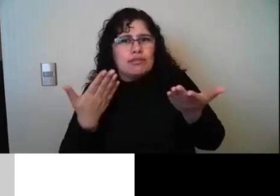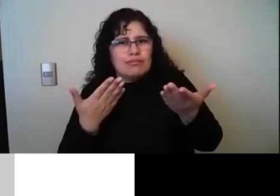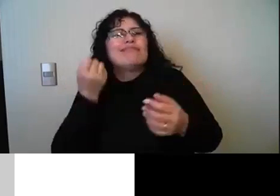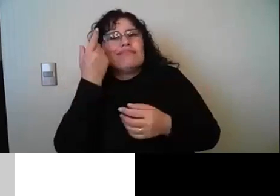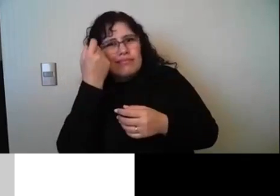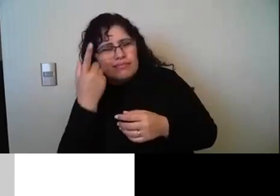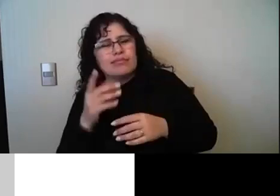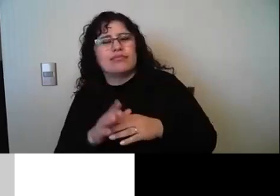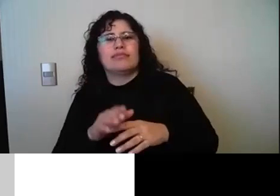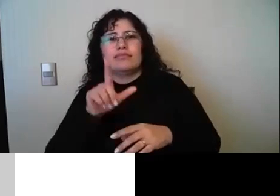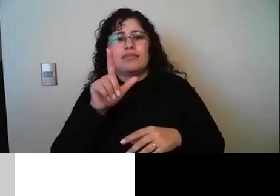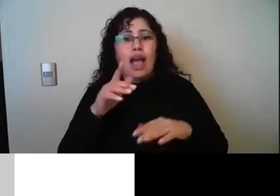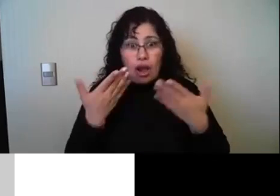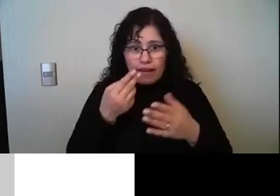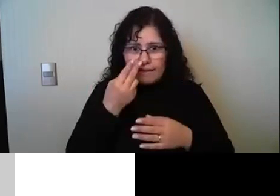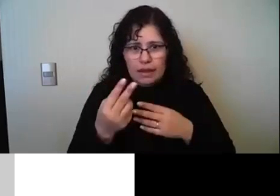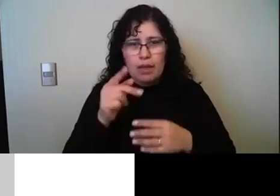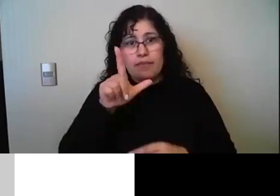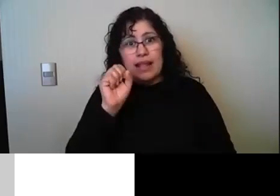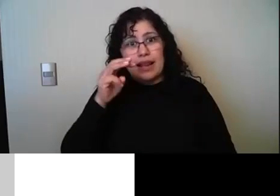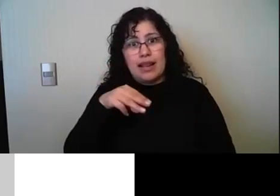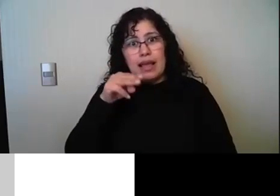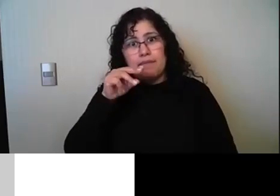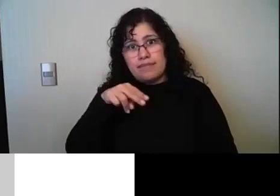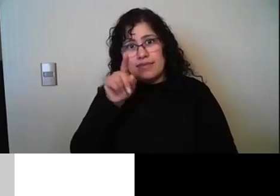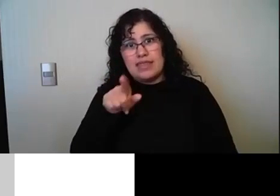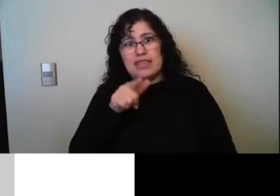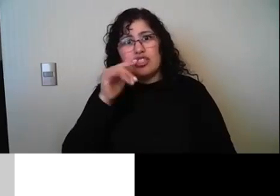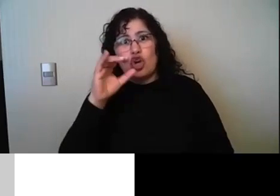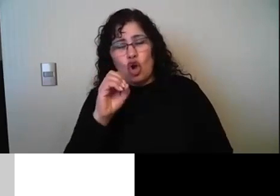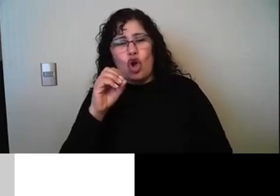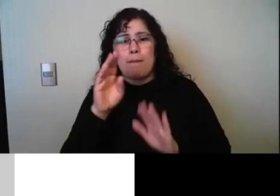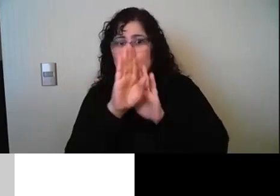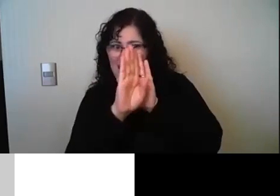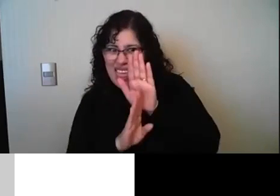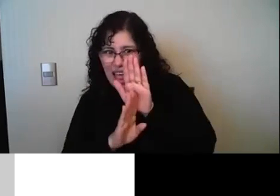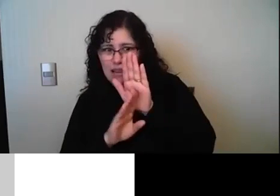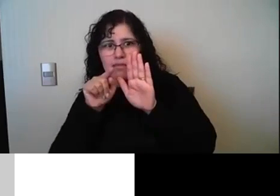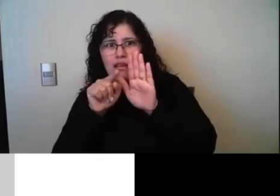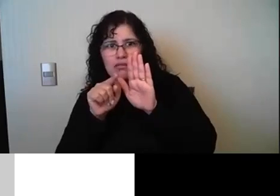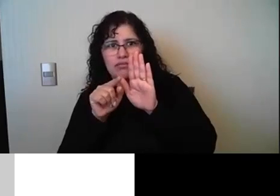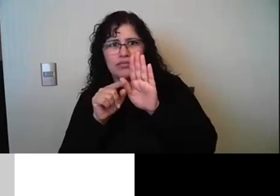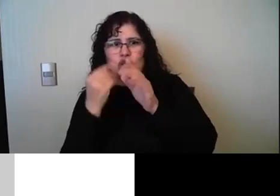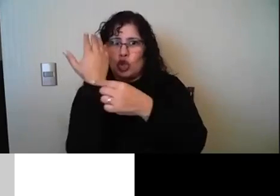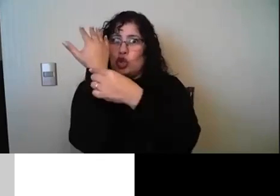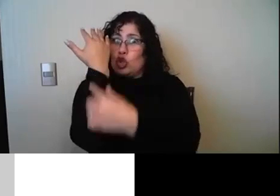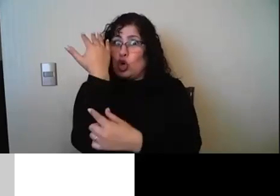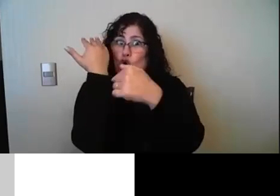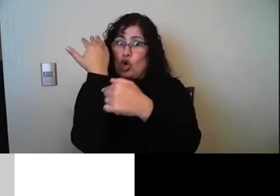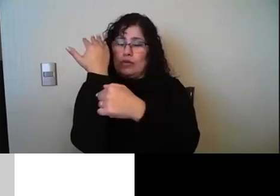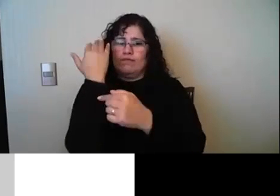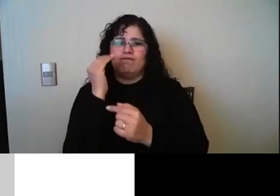El lemnisco medial, recién el cruce se produce a nivel del tronco cefálico.